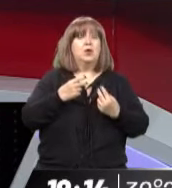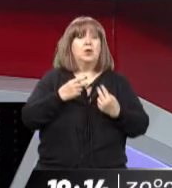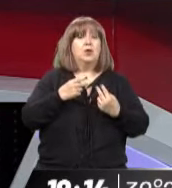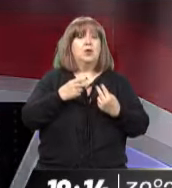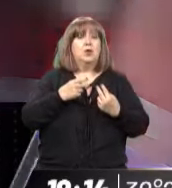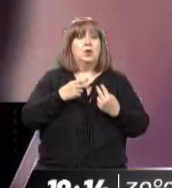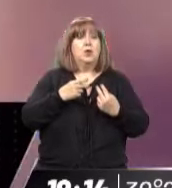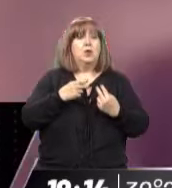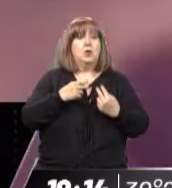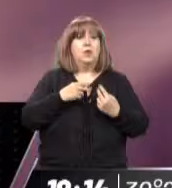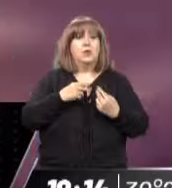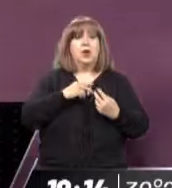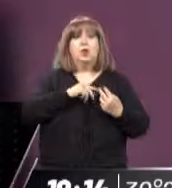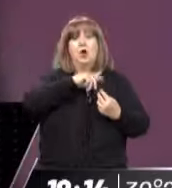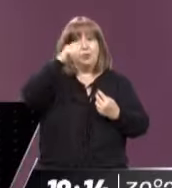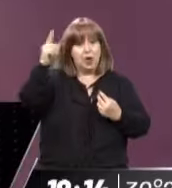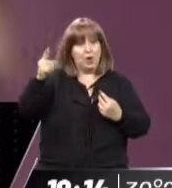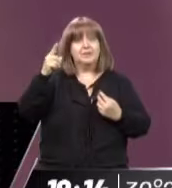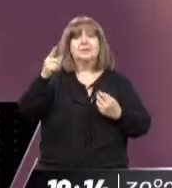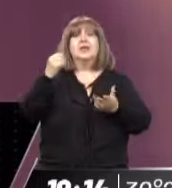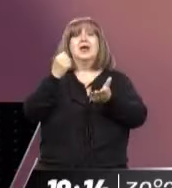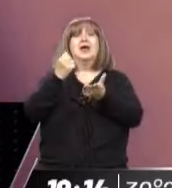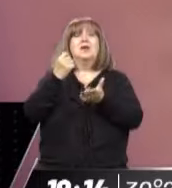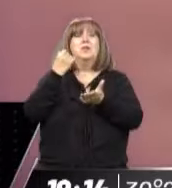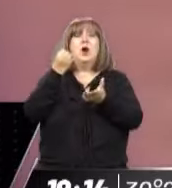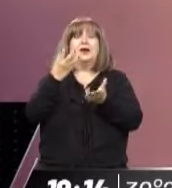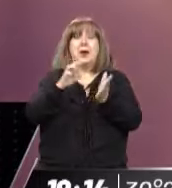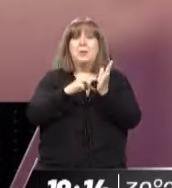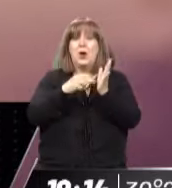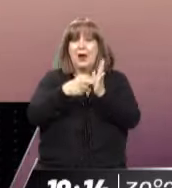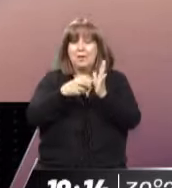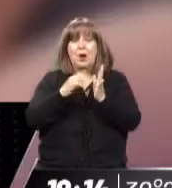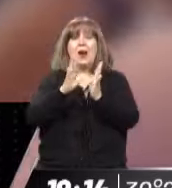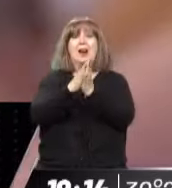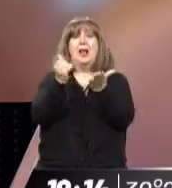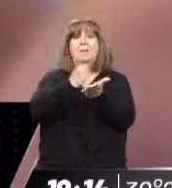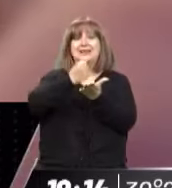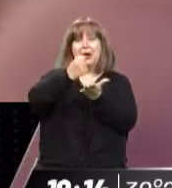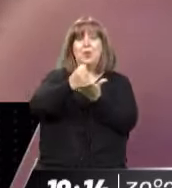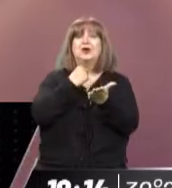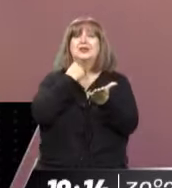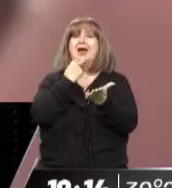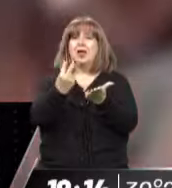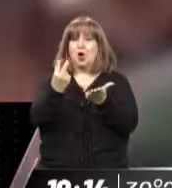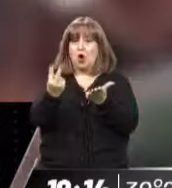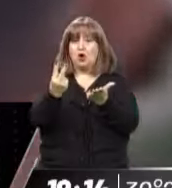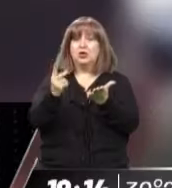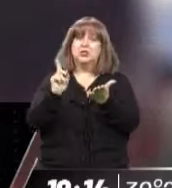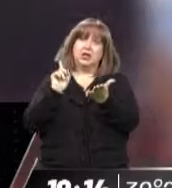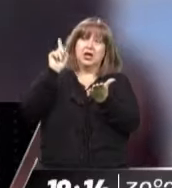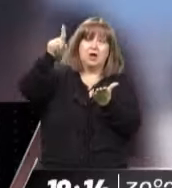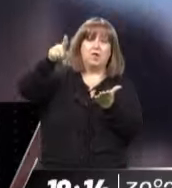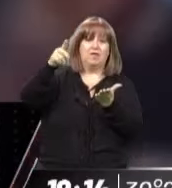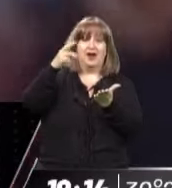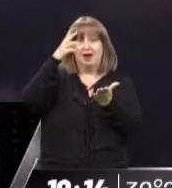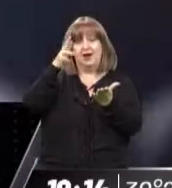uno de los pasaportes de sus hijos. A partir de allí, el recibimiento para Scaloni, el técnico campeón del mundo en Mallorca. Esto pasaba y se mostraba